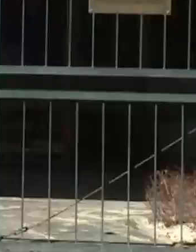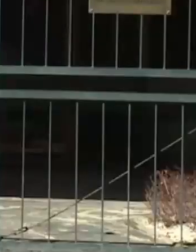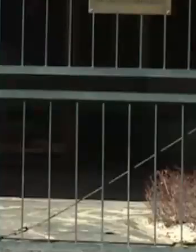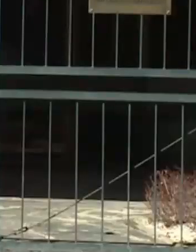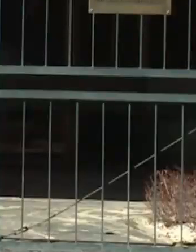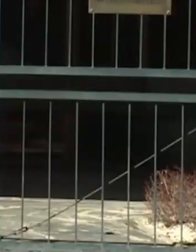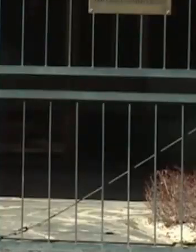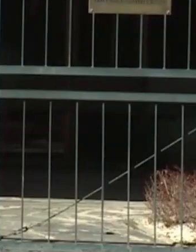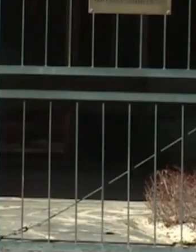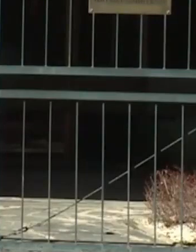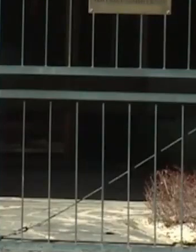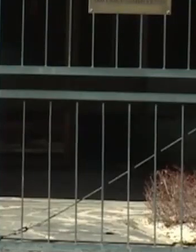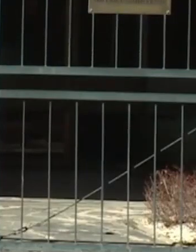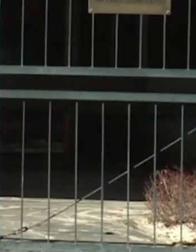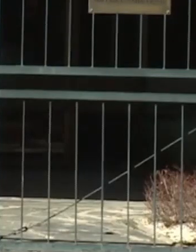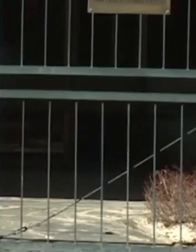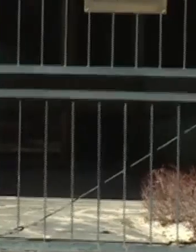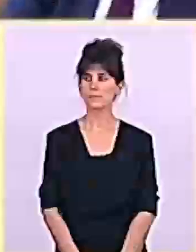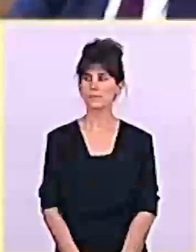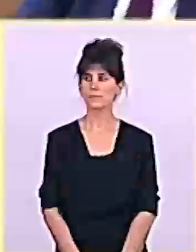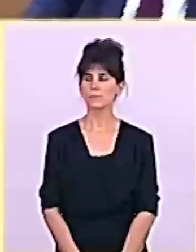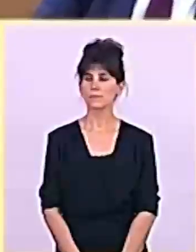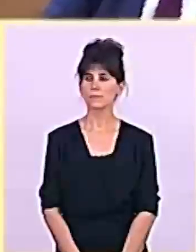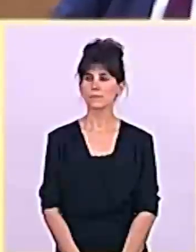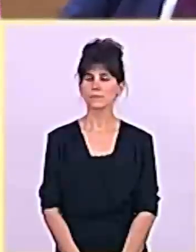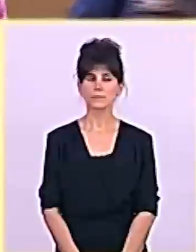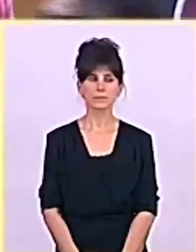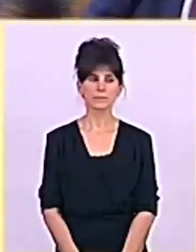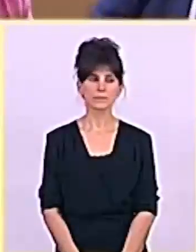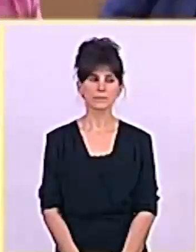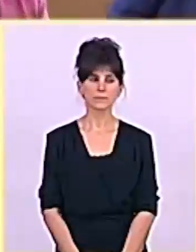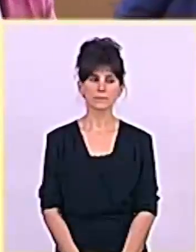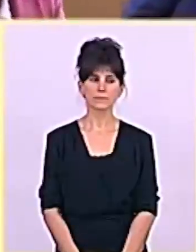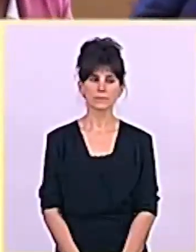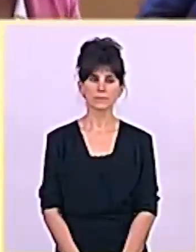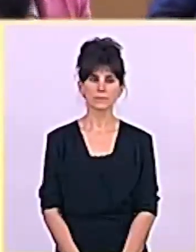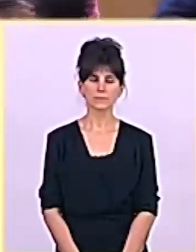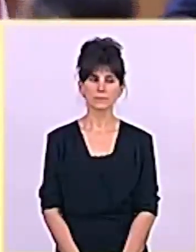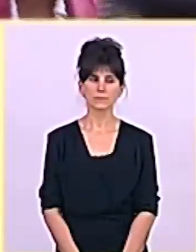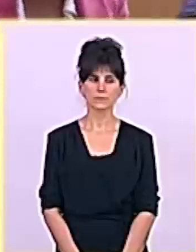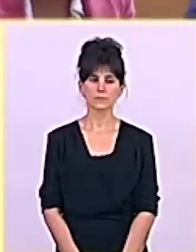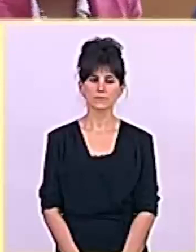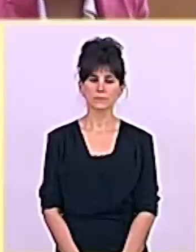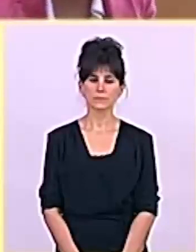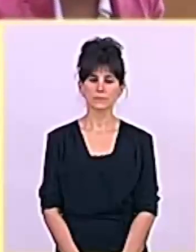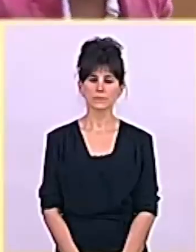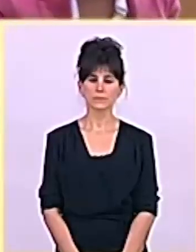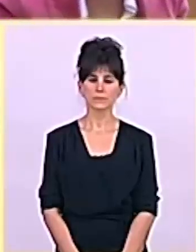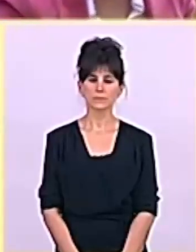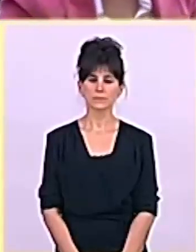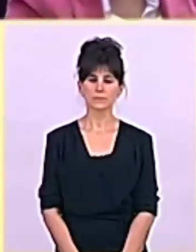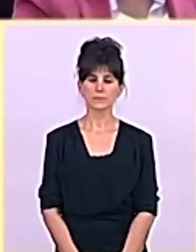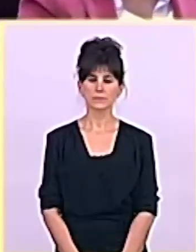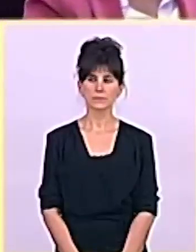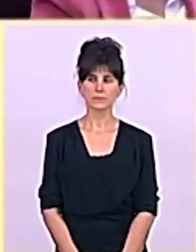la realidad es que existe para algo que él quiere imponer. Además, la Fiscalía no tiene competencias para exigir lo que exige, pero con Sánchez y sus